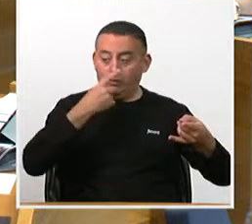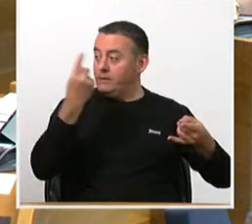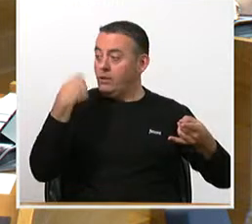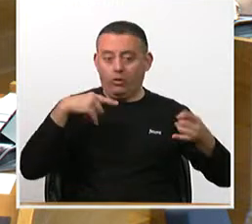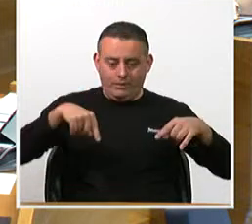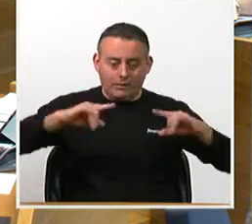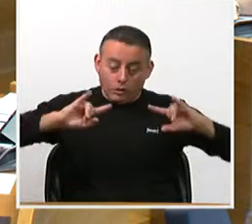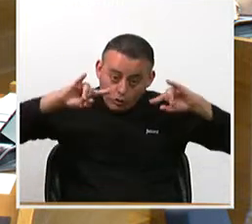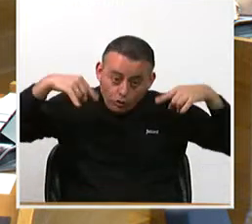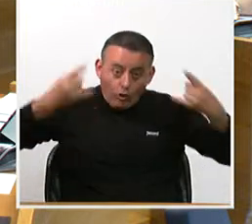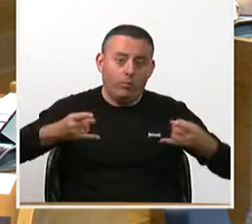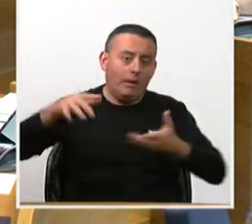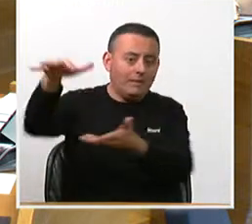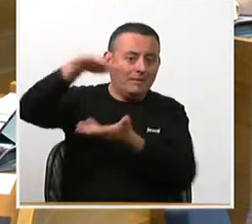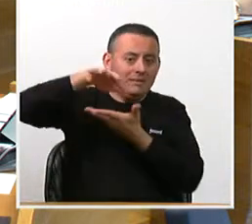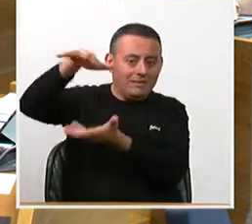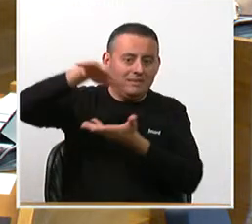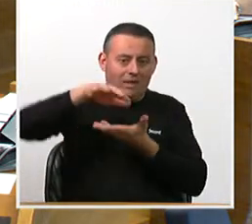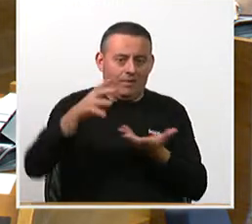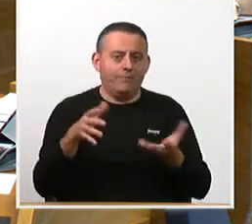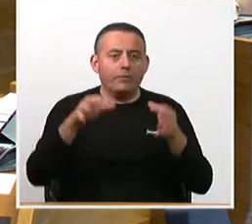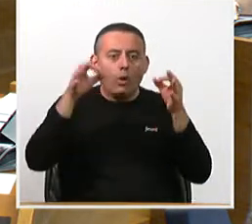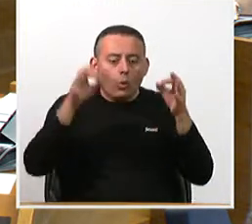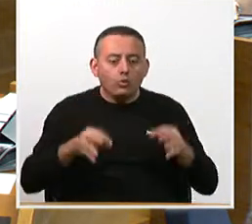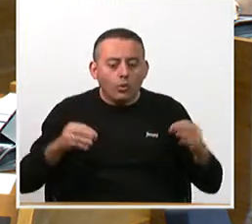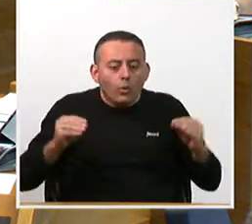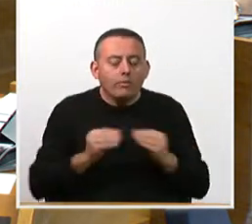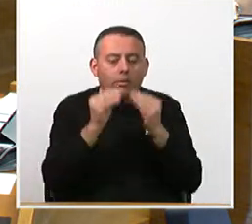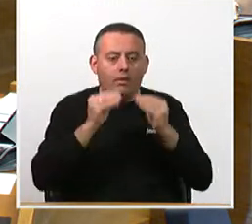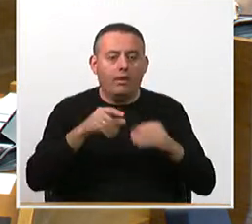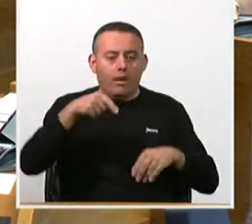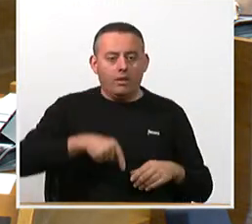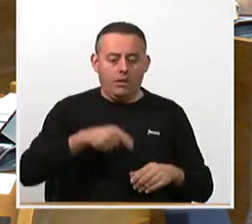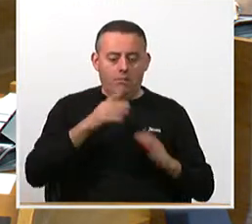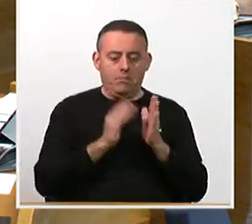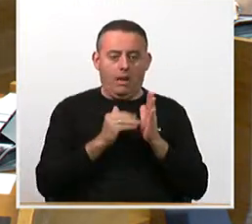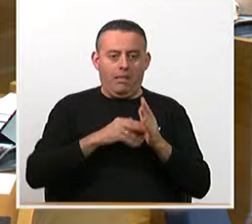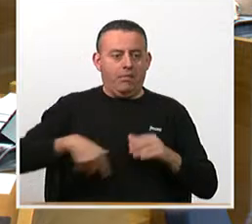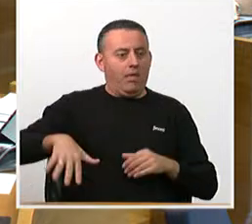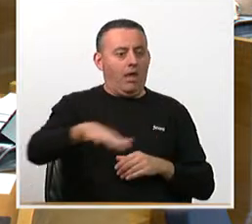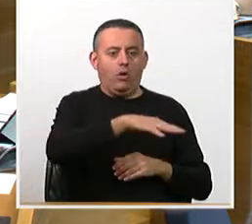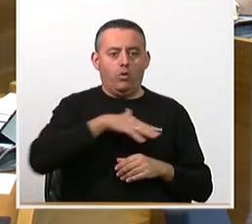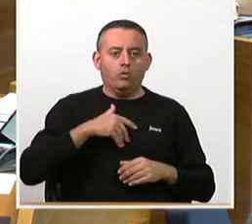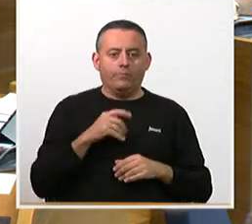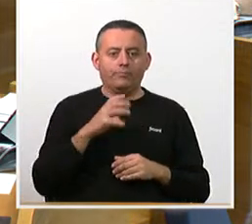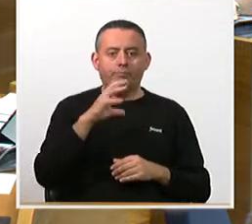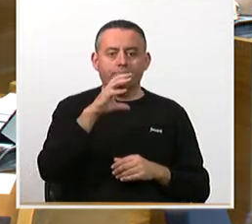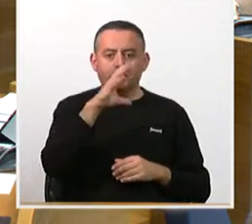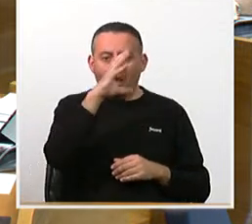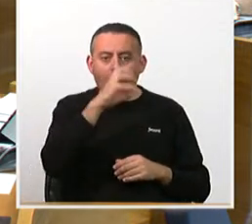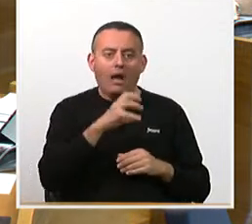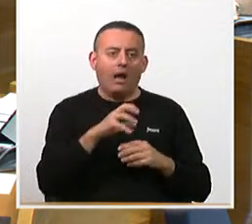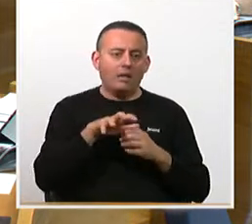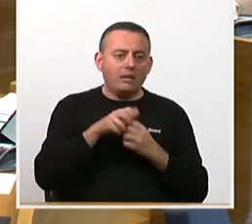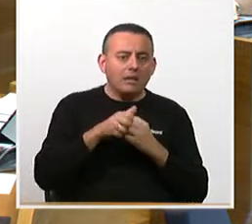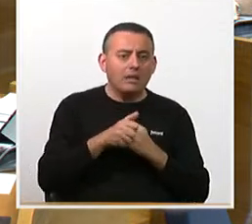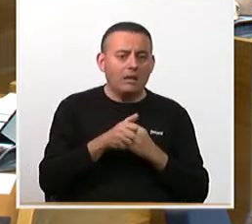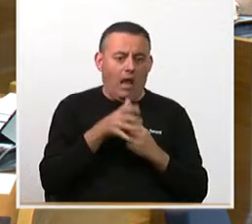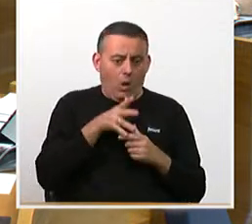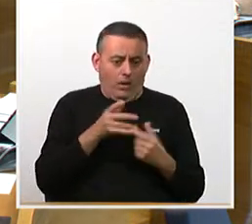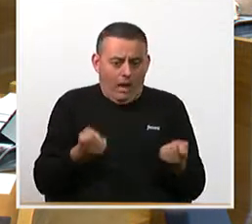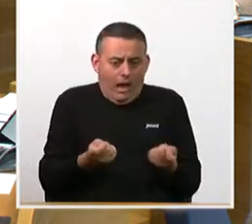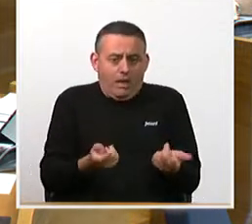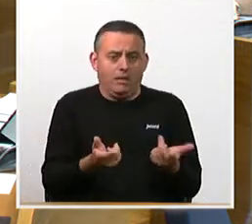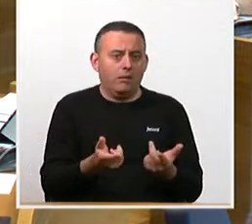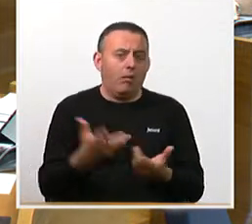coinci a enena campaña de c valenci per yo pregun es laora